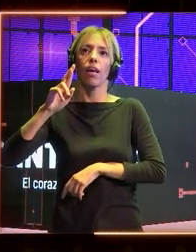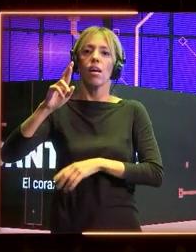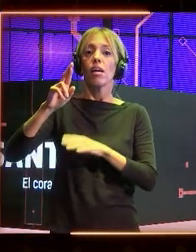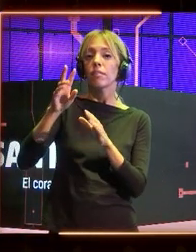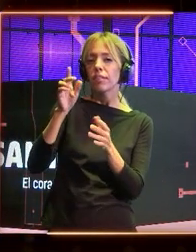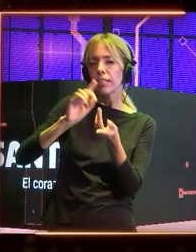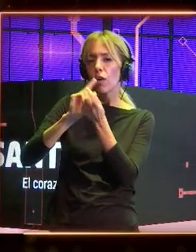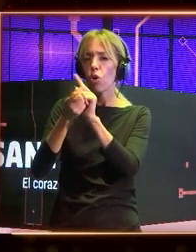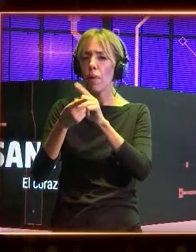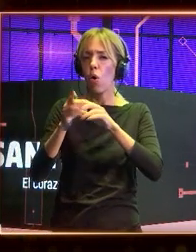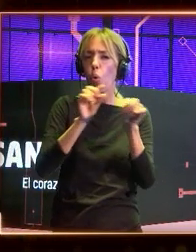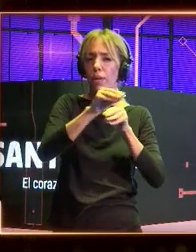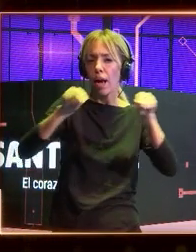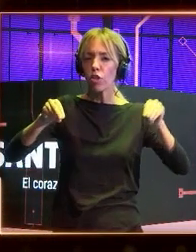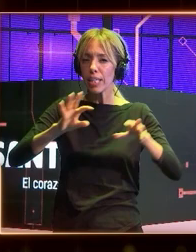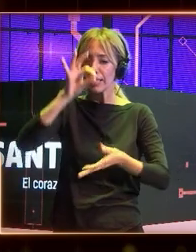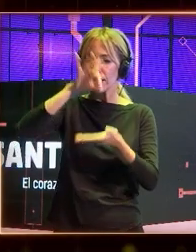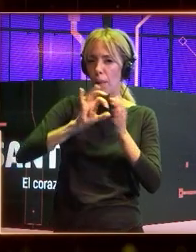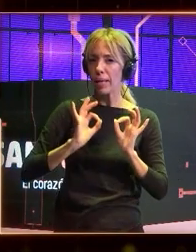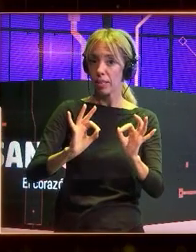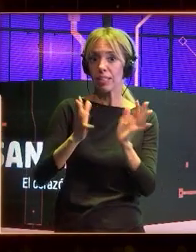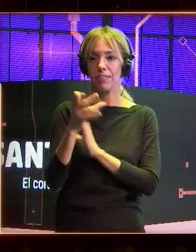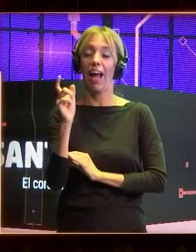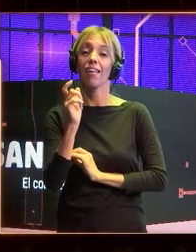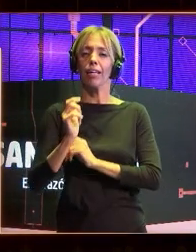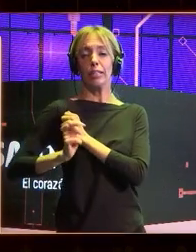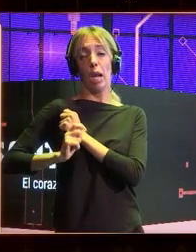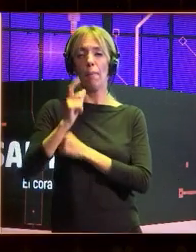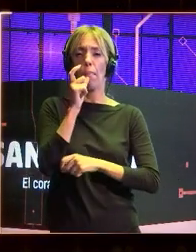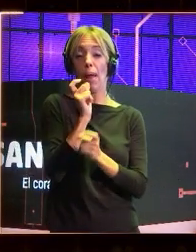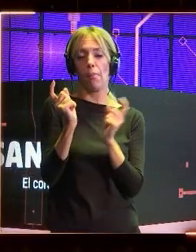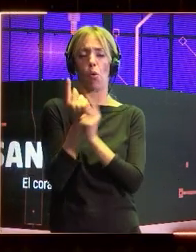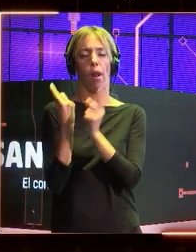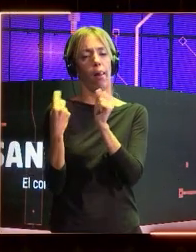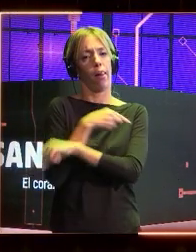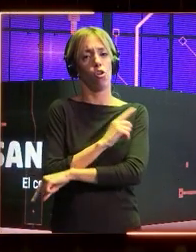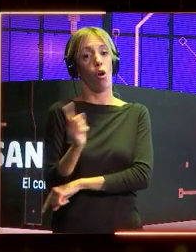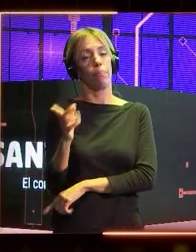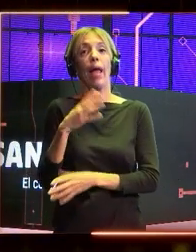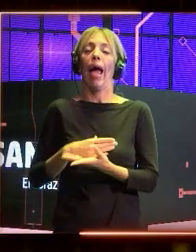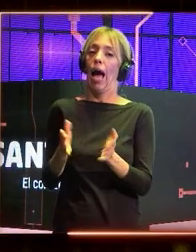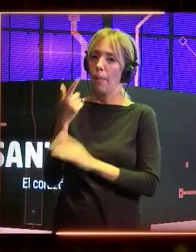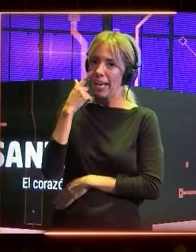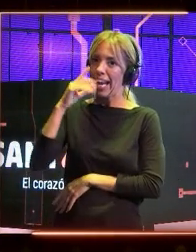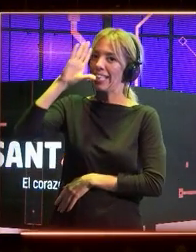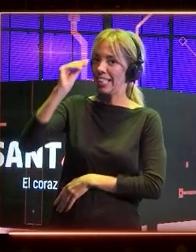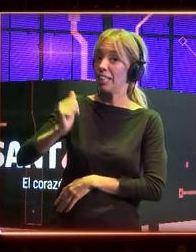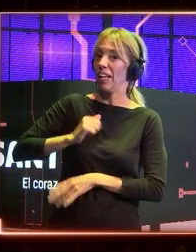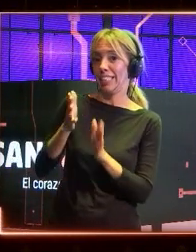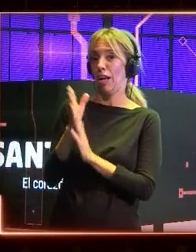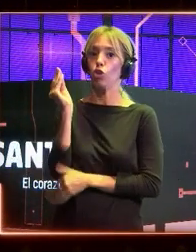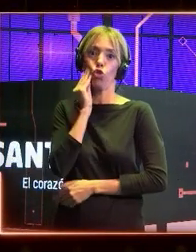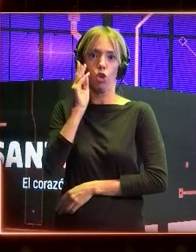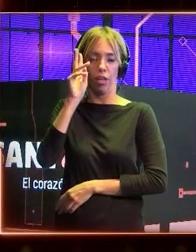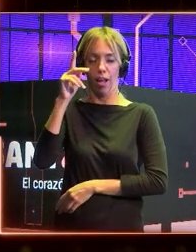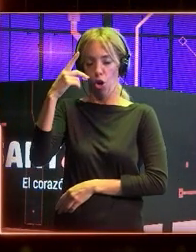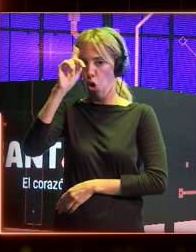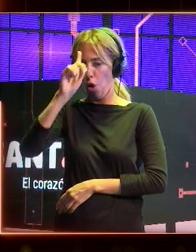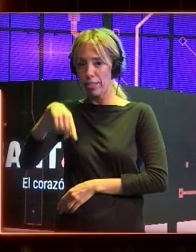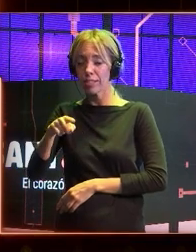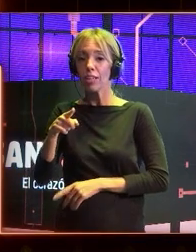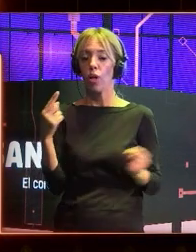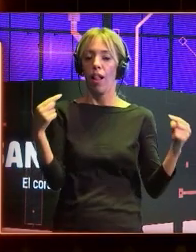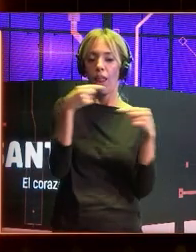ubicándose variadamente exactamente aquí hace trampas es una ía no es tonta yuk está puesta